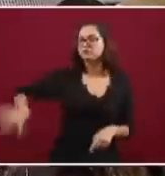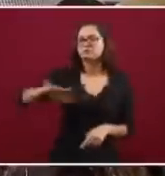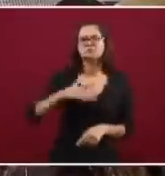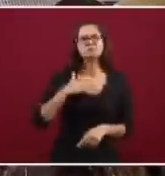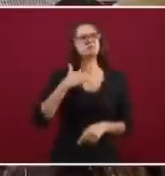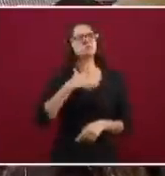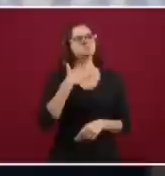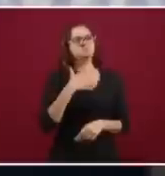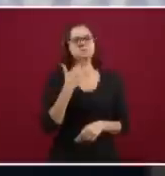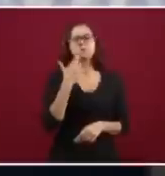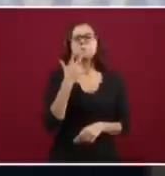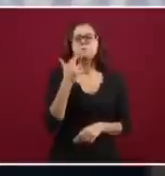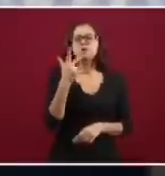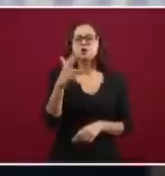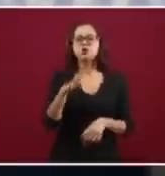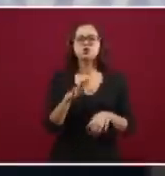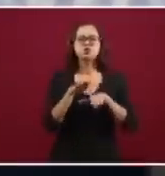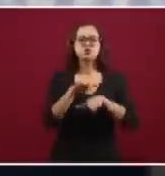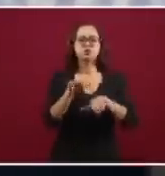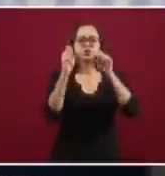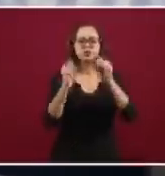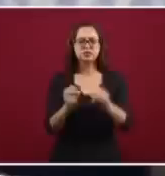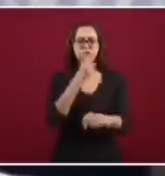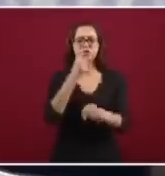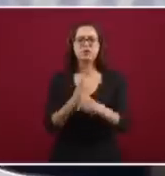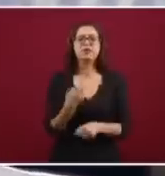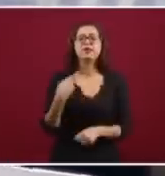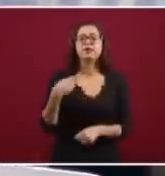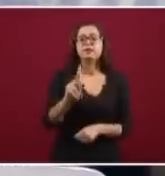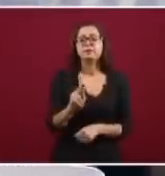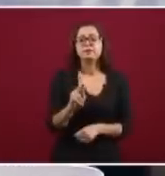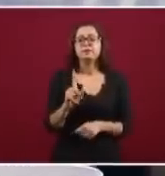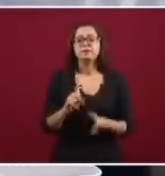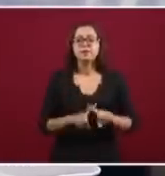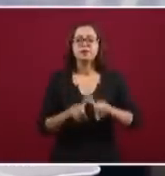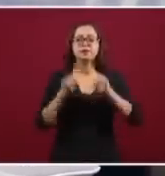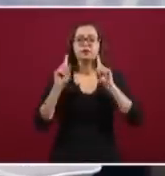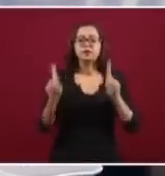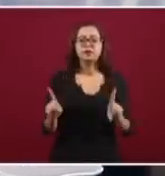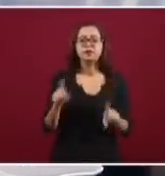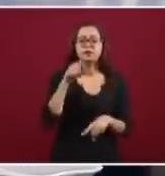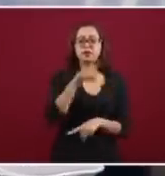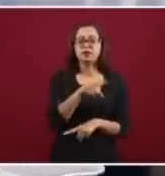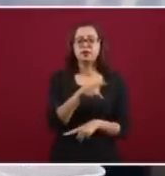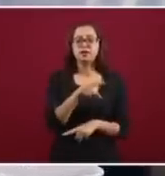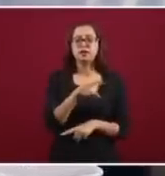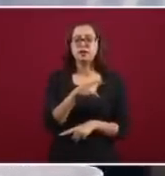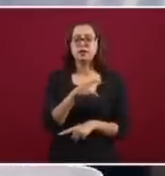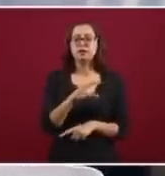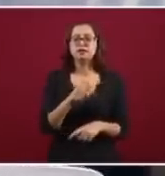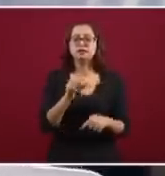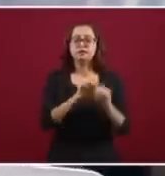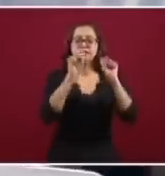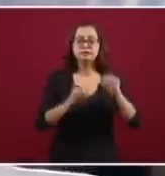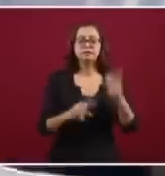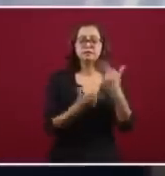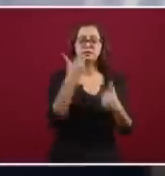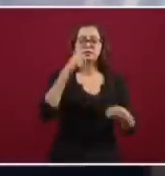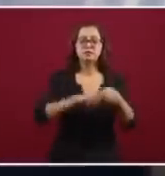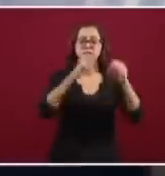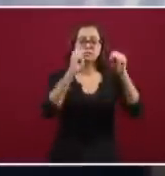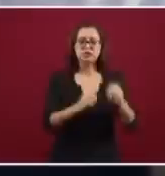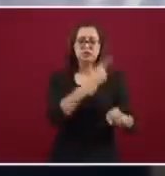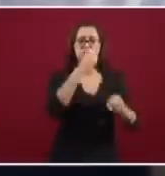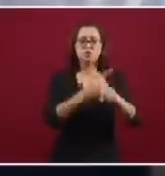mejorado en cuanto a seguridad. Sin embargo, los datos del Secretariado Ejecutivo del Sistema Nacional de Seguridad Pública señalan que con